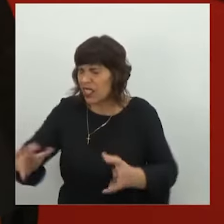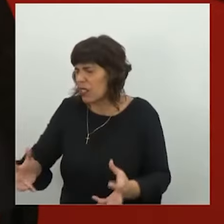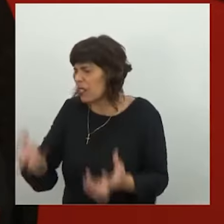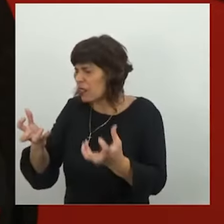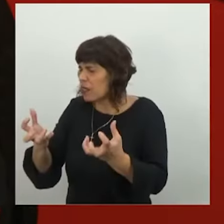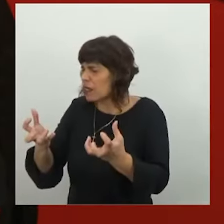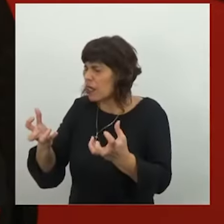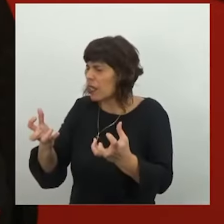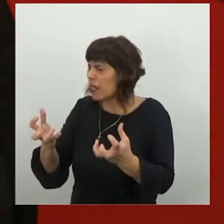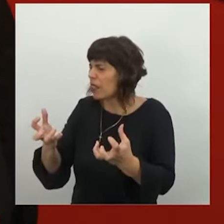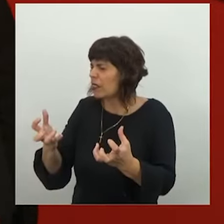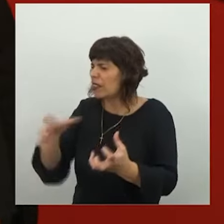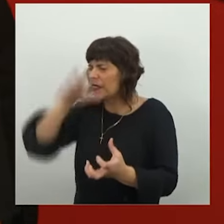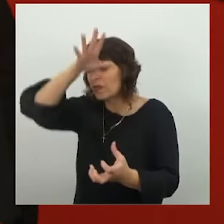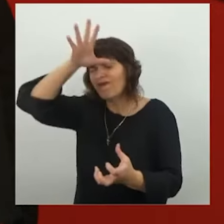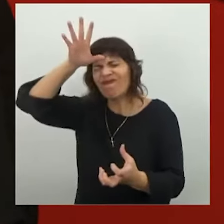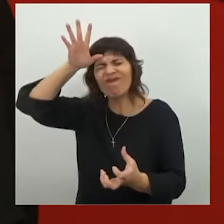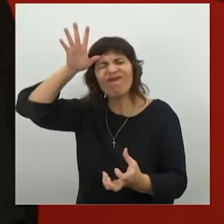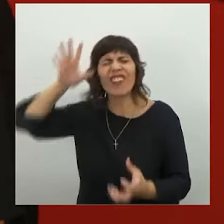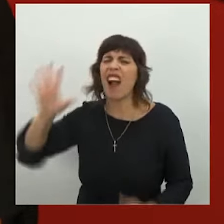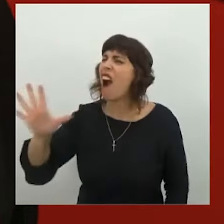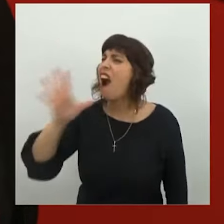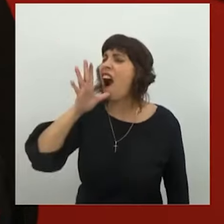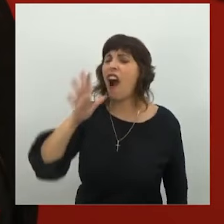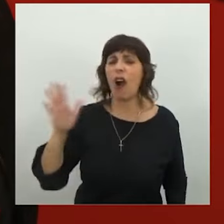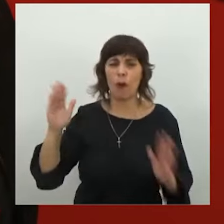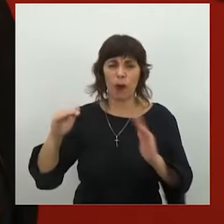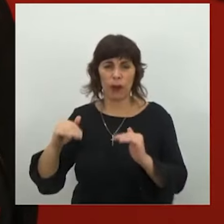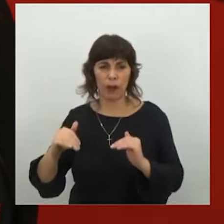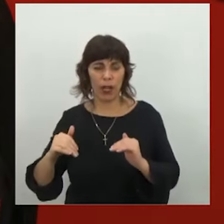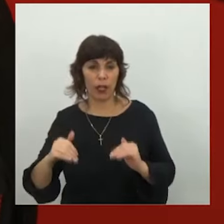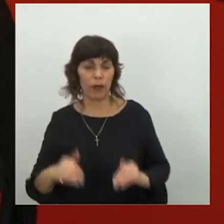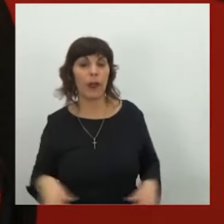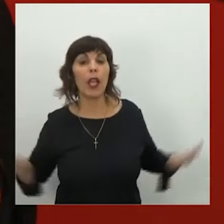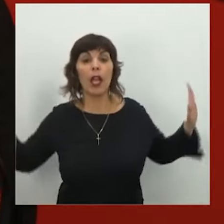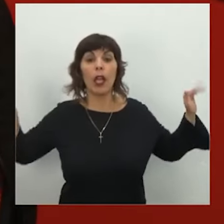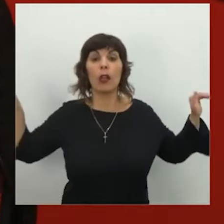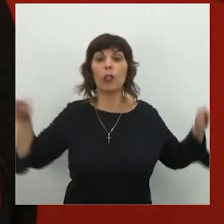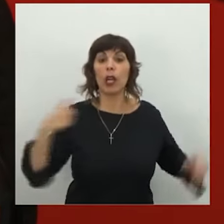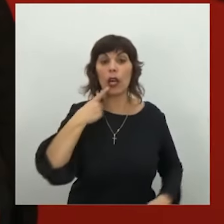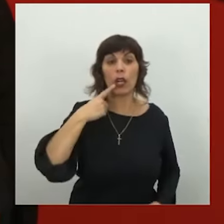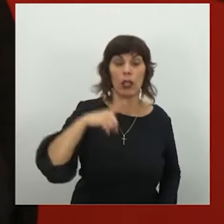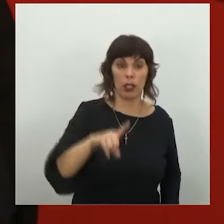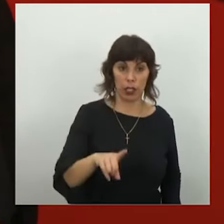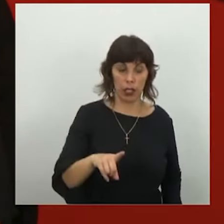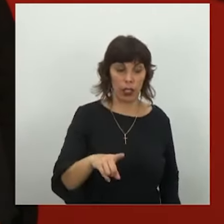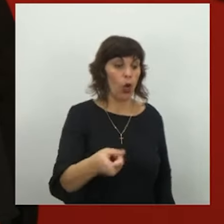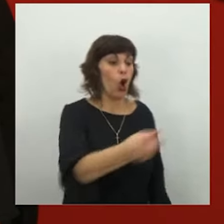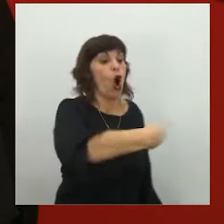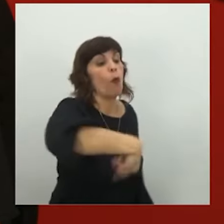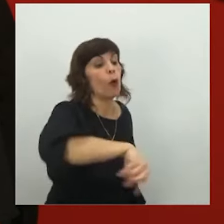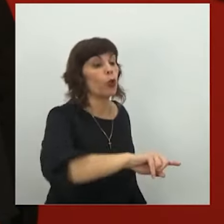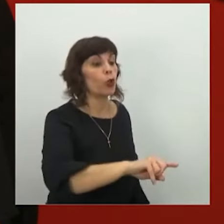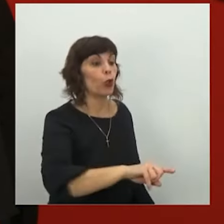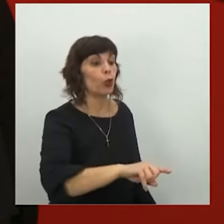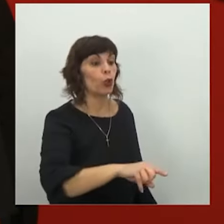donde no hay aguas. Como los ángeles dijeron, ¿por qué buscáis al vivo entre los